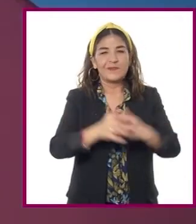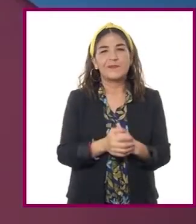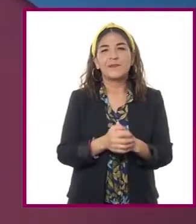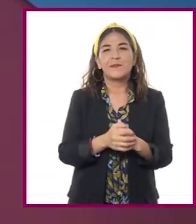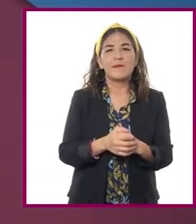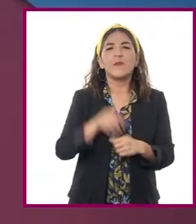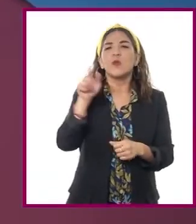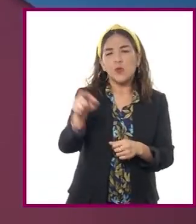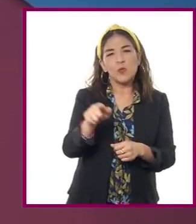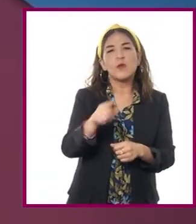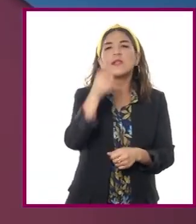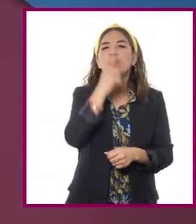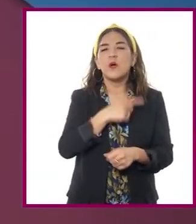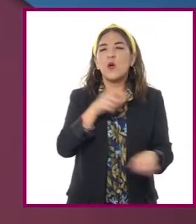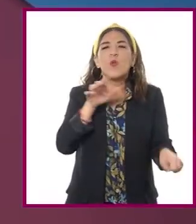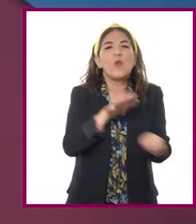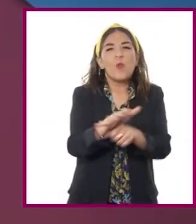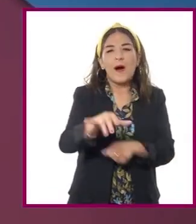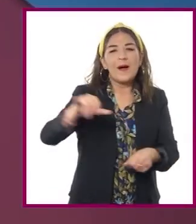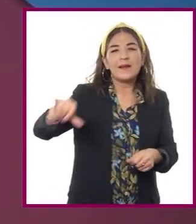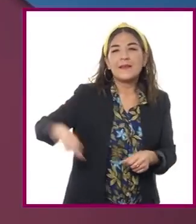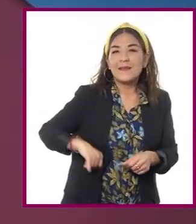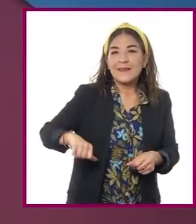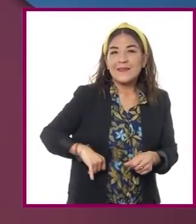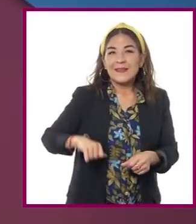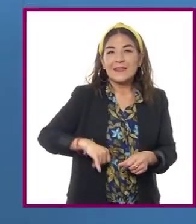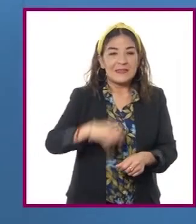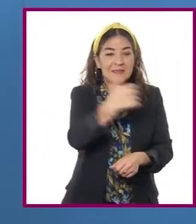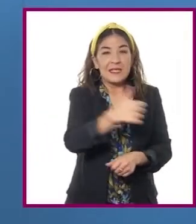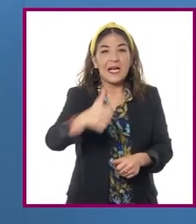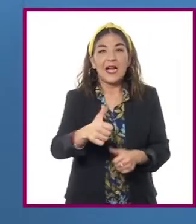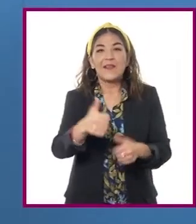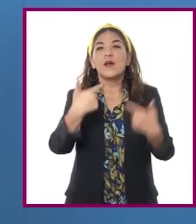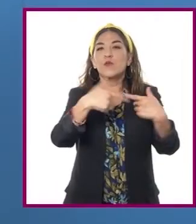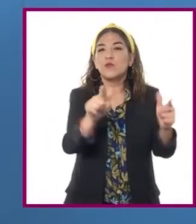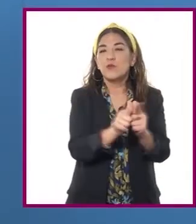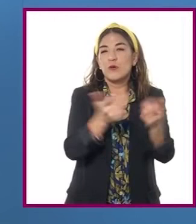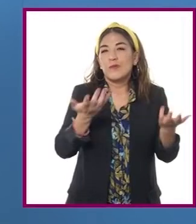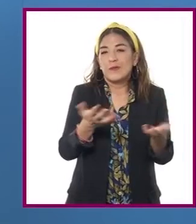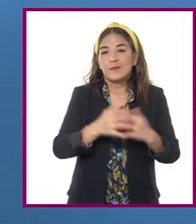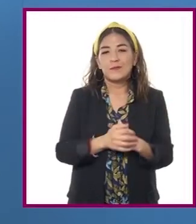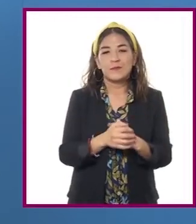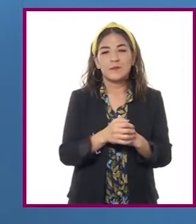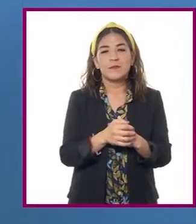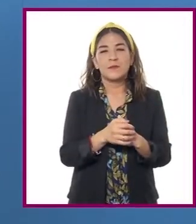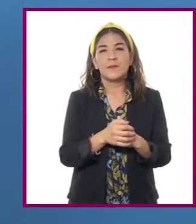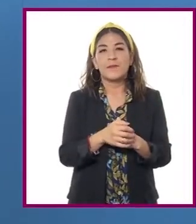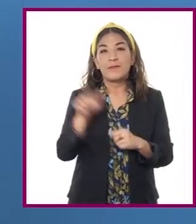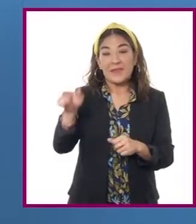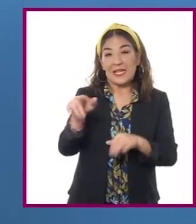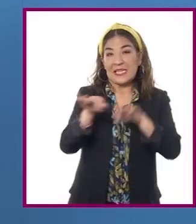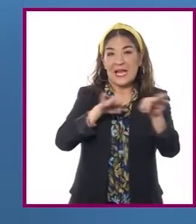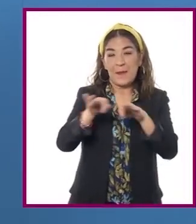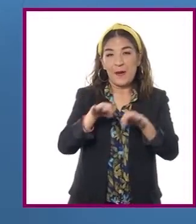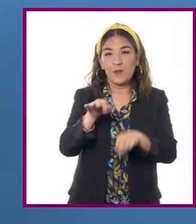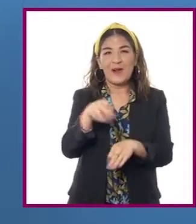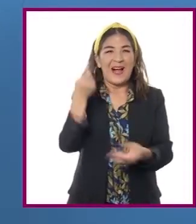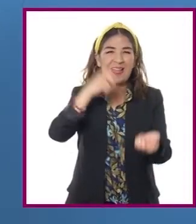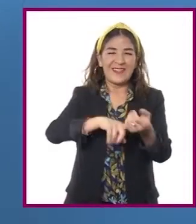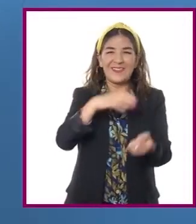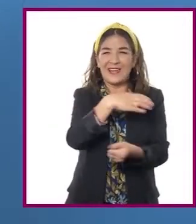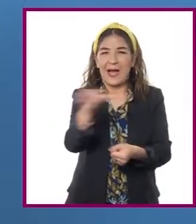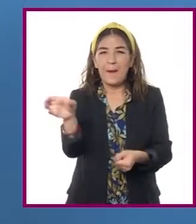decir que son los intereses de cada quien? De las y los campesinos de San